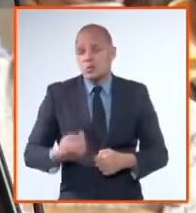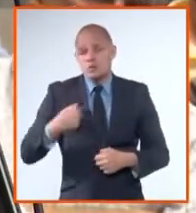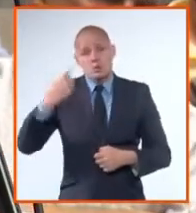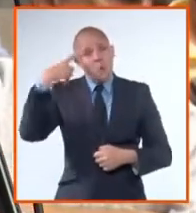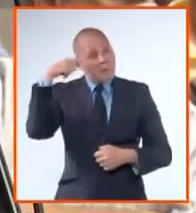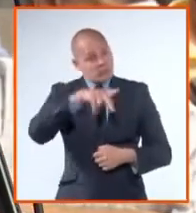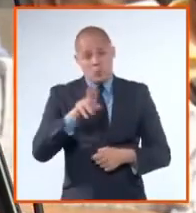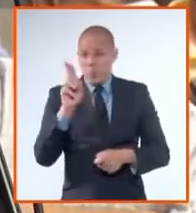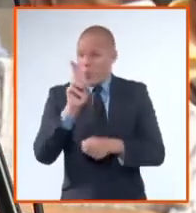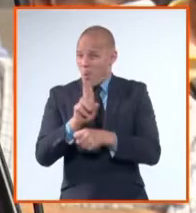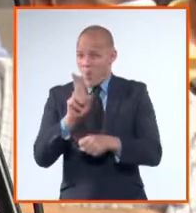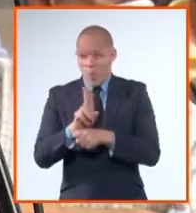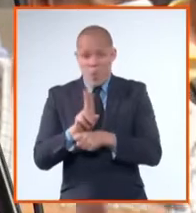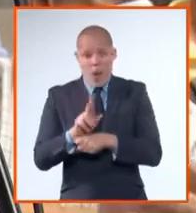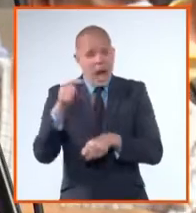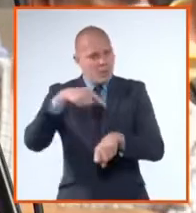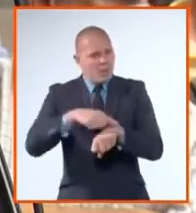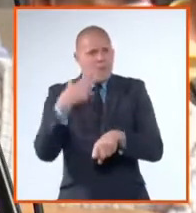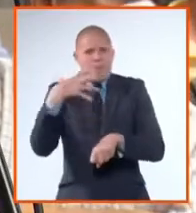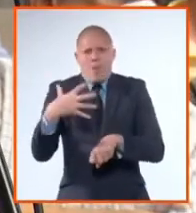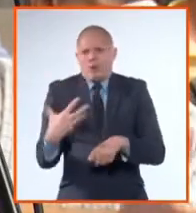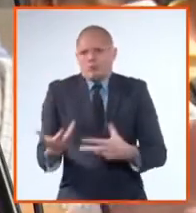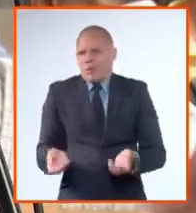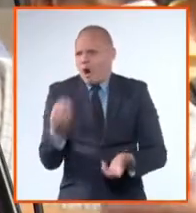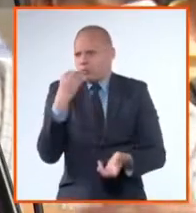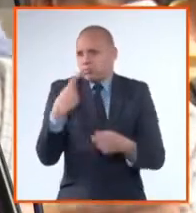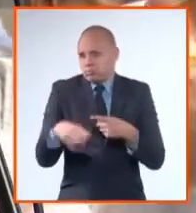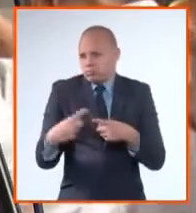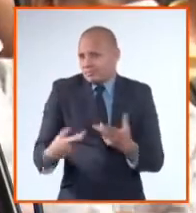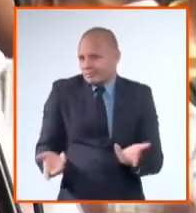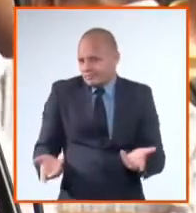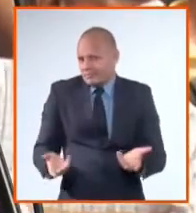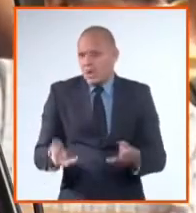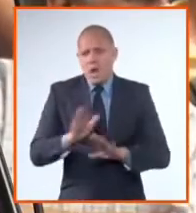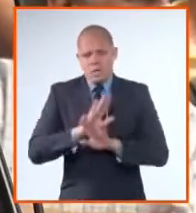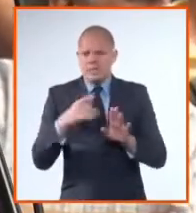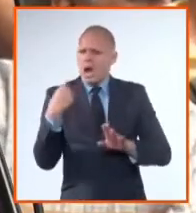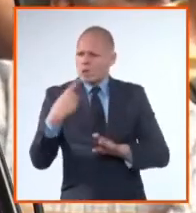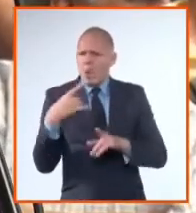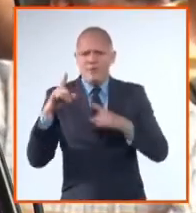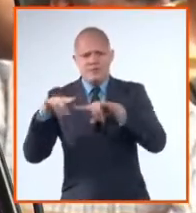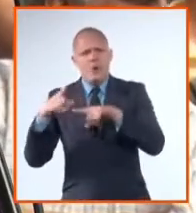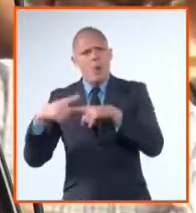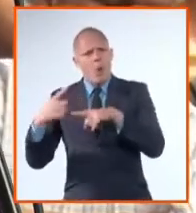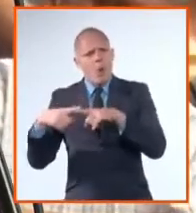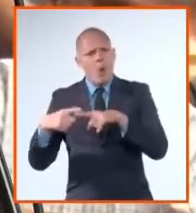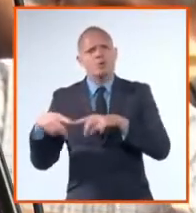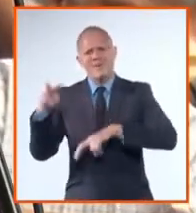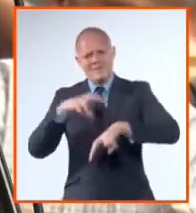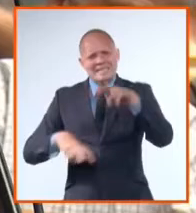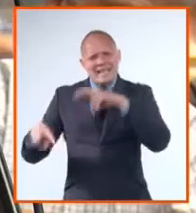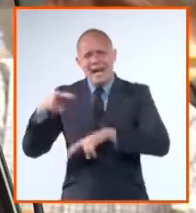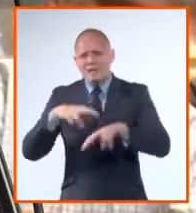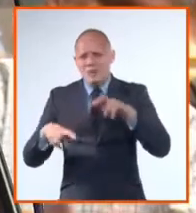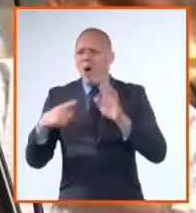pensamiento urgente por la importancia que tiene en este sentido. Hay un grupo de investigaciones realizadas, otras que consideramos que son